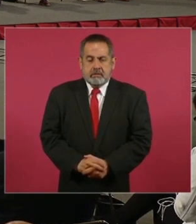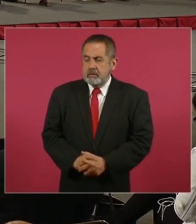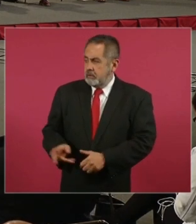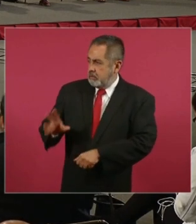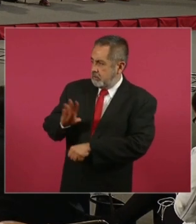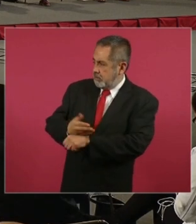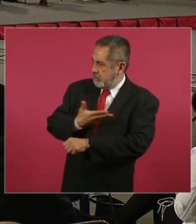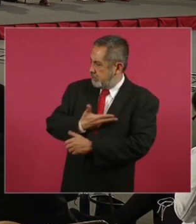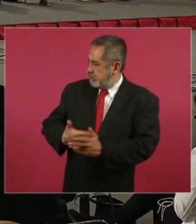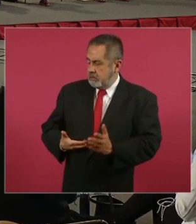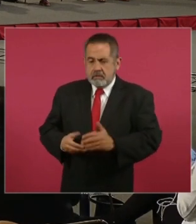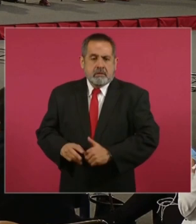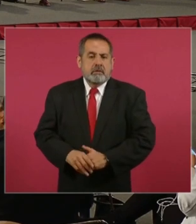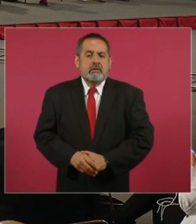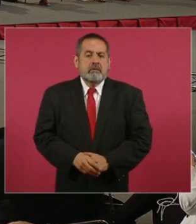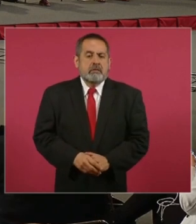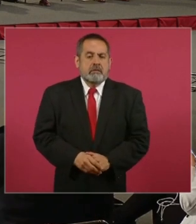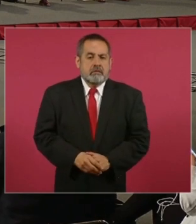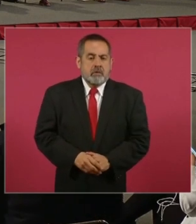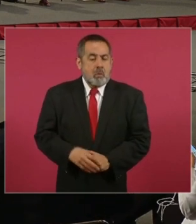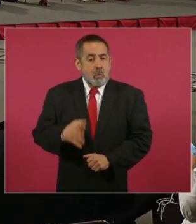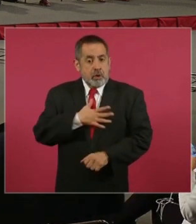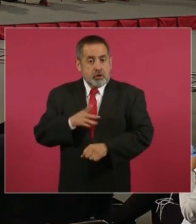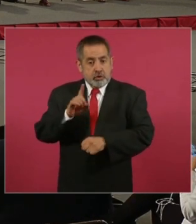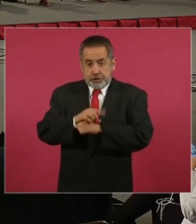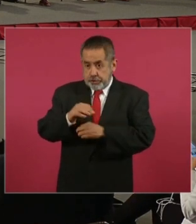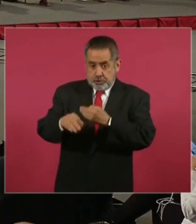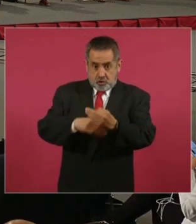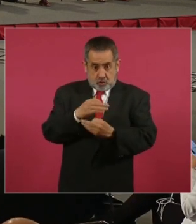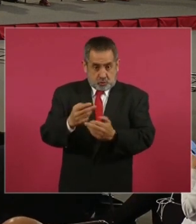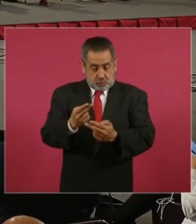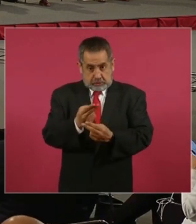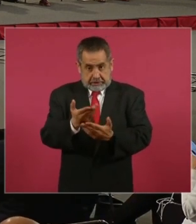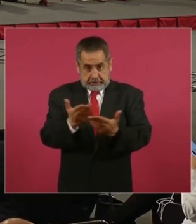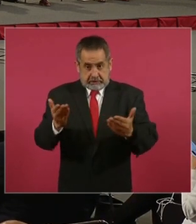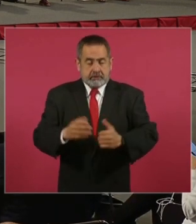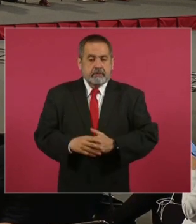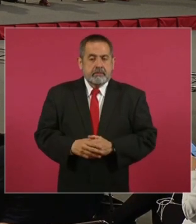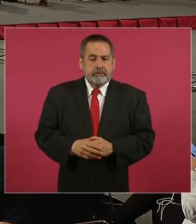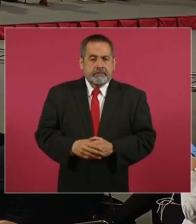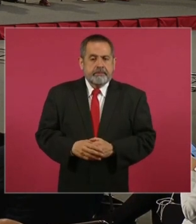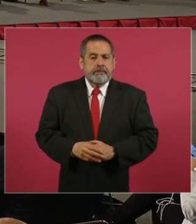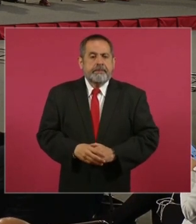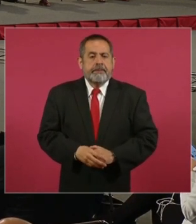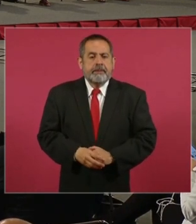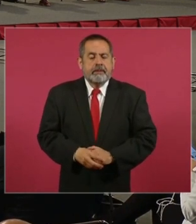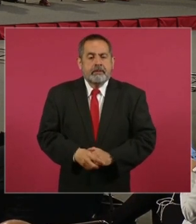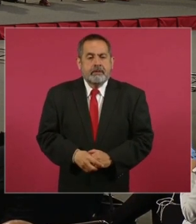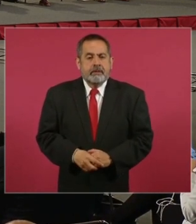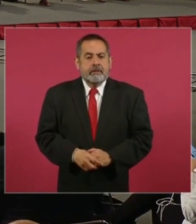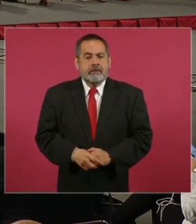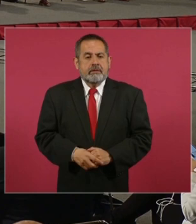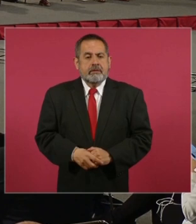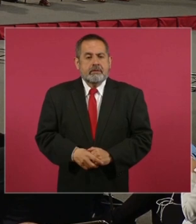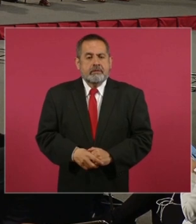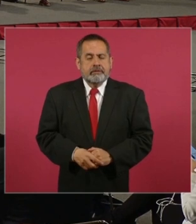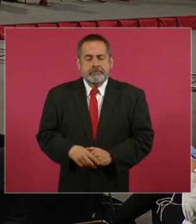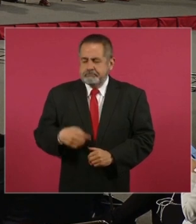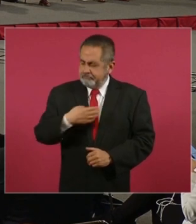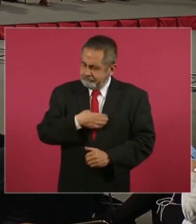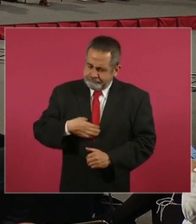Con su permiso, señor presidente. Muy buenos días a todos y a todas ustedes. Siguiente, por favor. Me